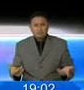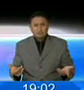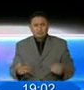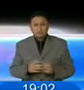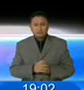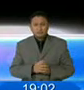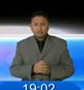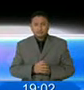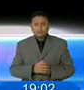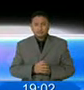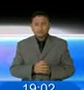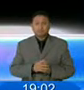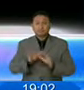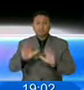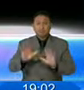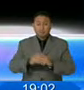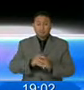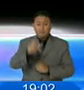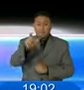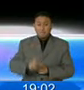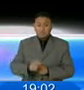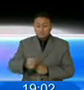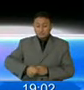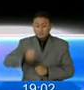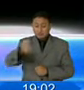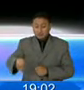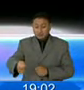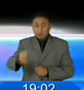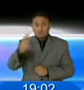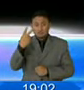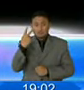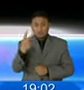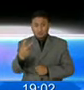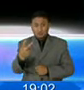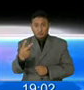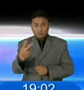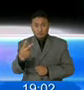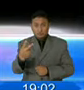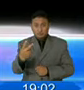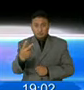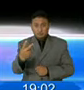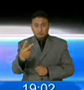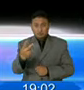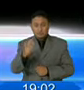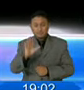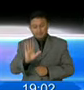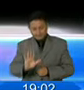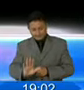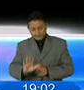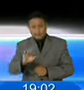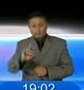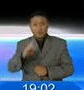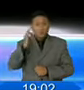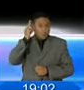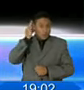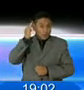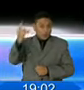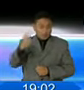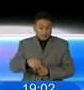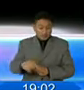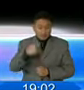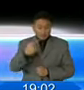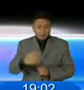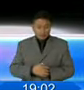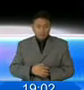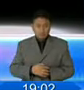que le entregaron, figuras. A la persona que le entregaron le han entregado dos papeletas. Pero una rayada. No, a ver, lo quisiéramos que la señora venga y eso ha tiene votado que dos